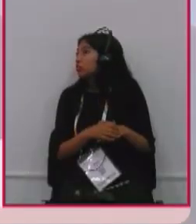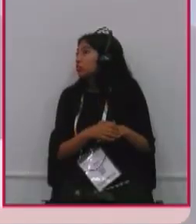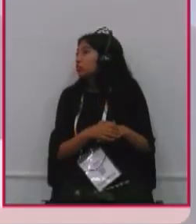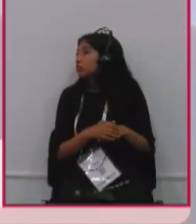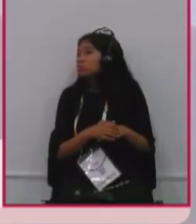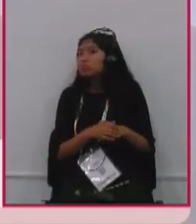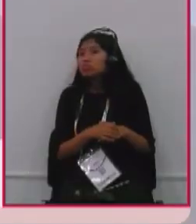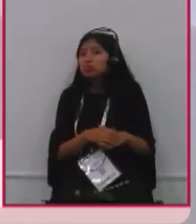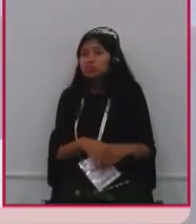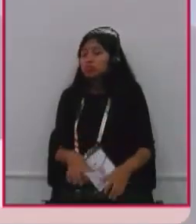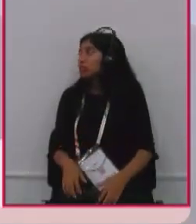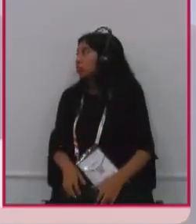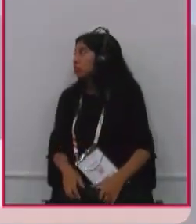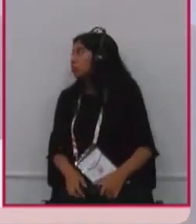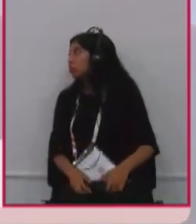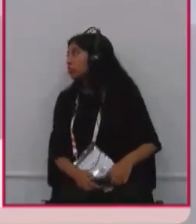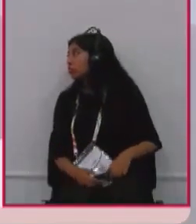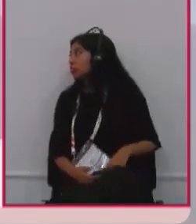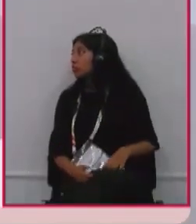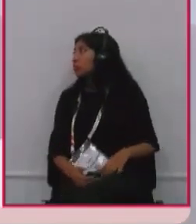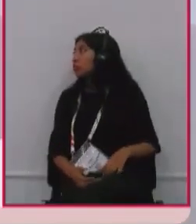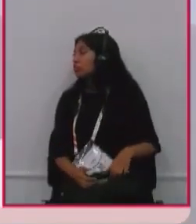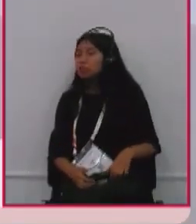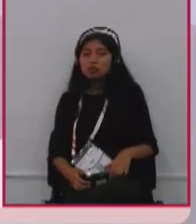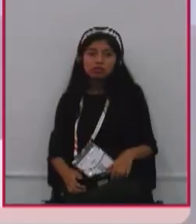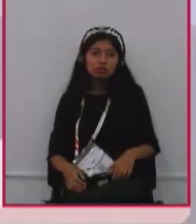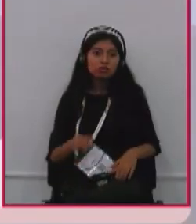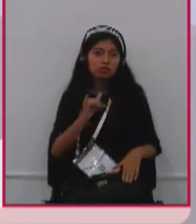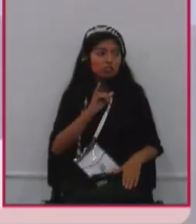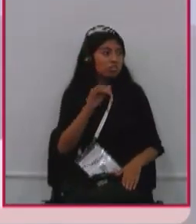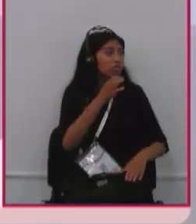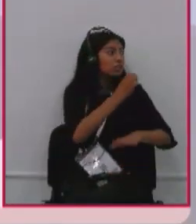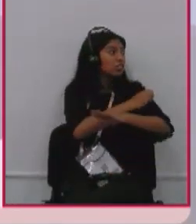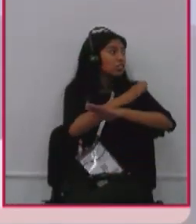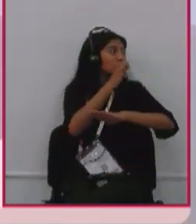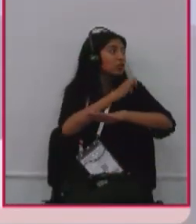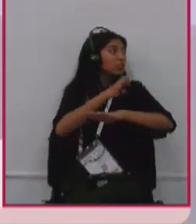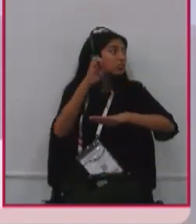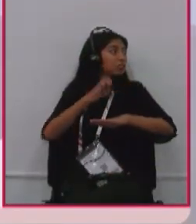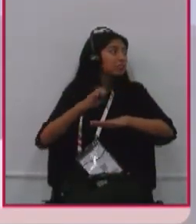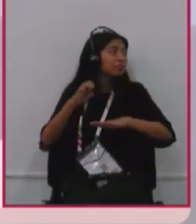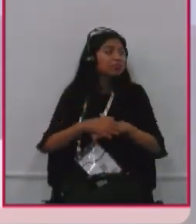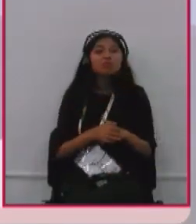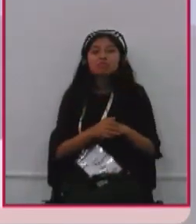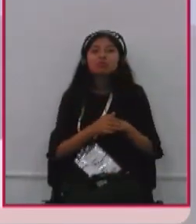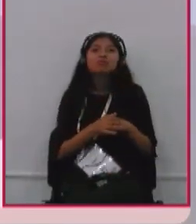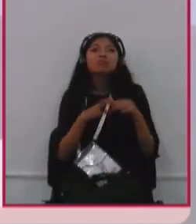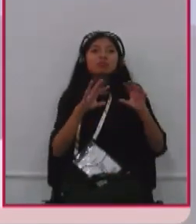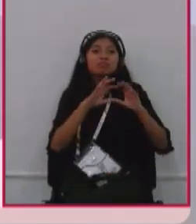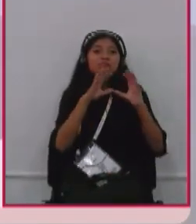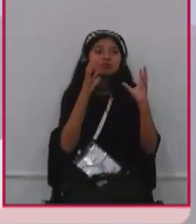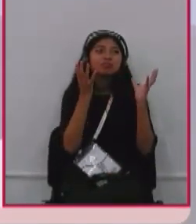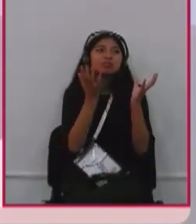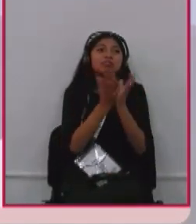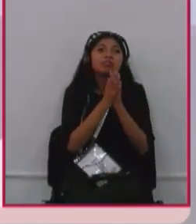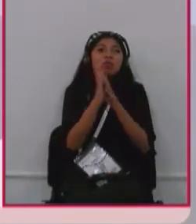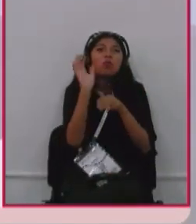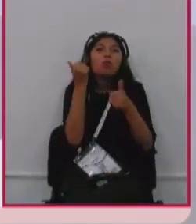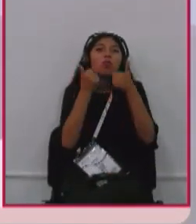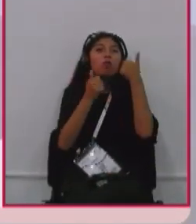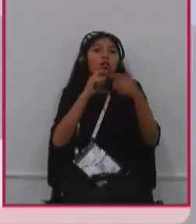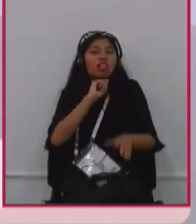Y dentro de la estadística que tienen mundial de aplicación de estas celdas, ¿en qué minerales se